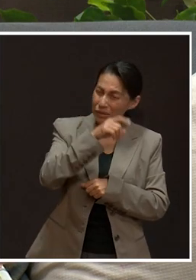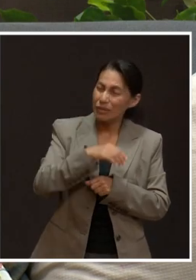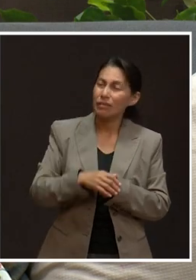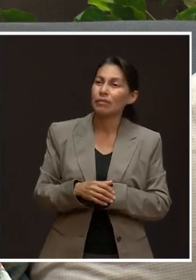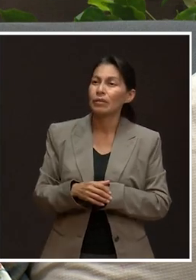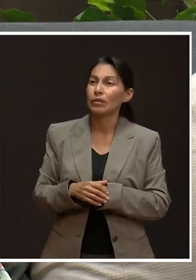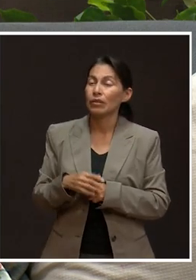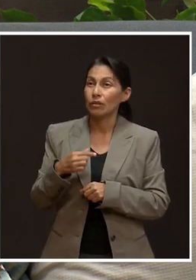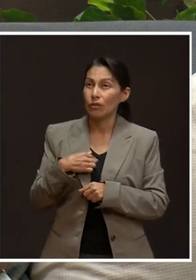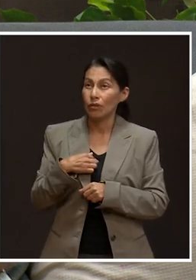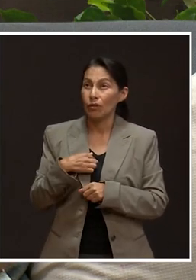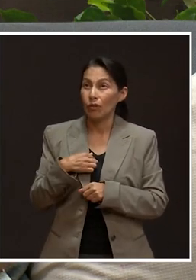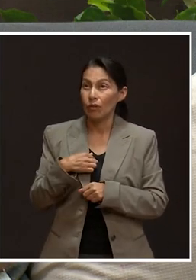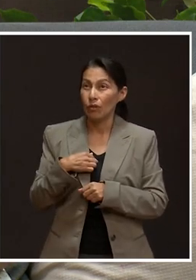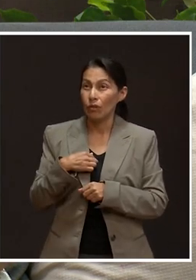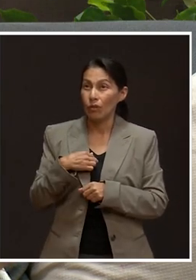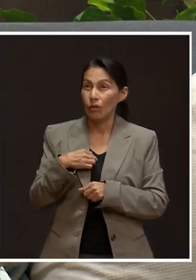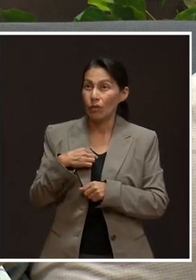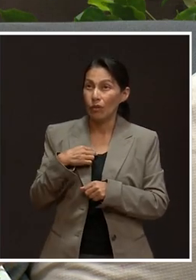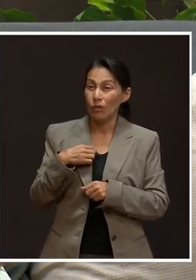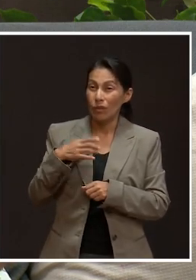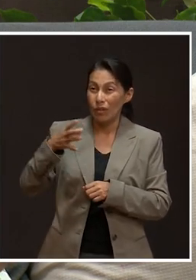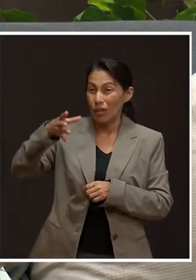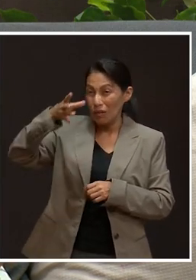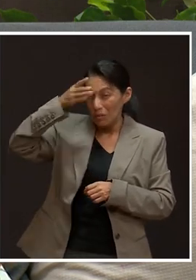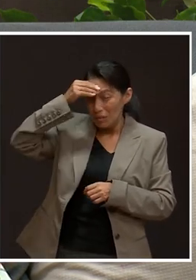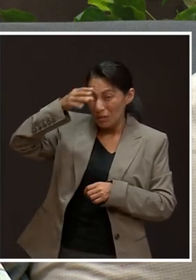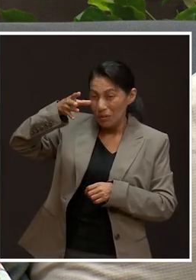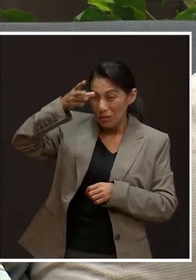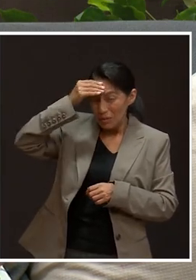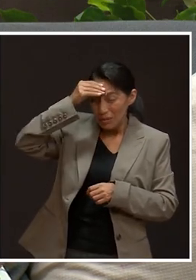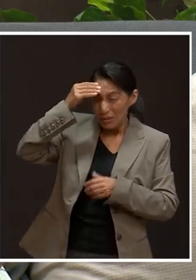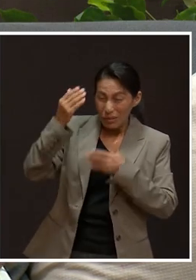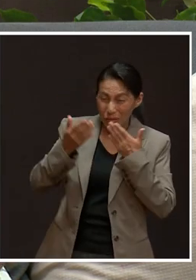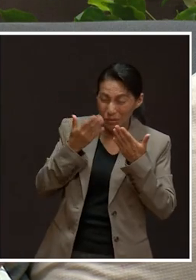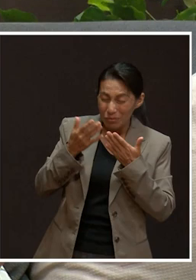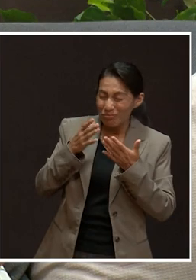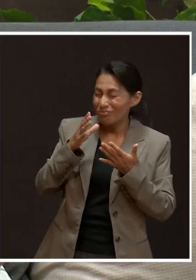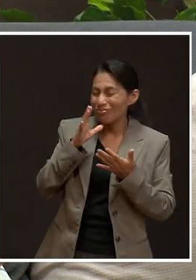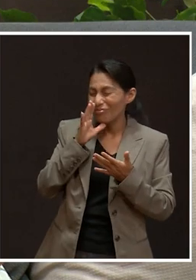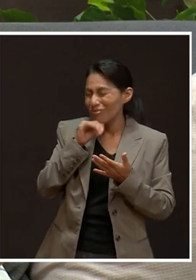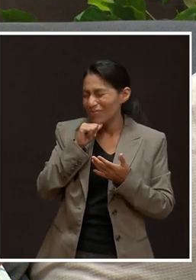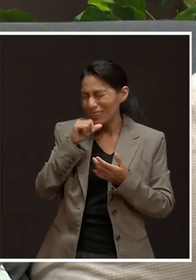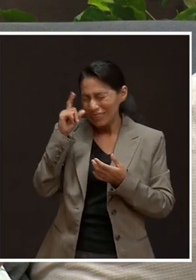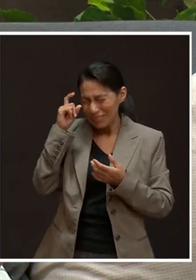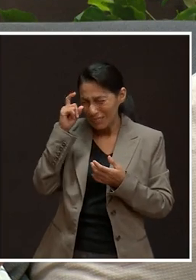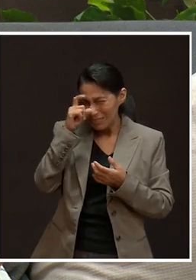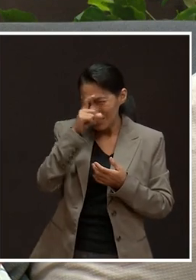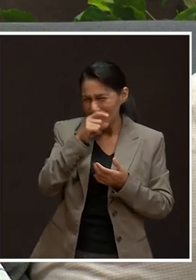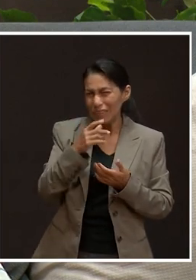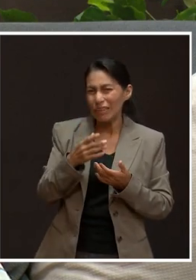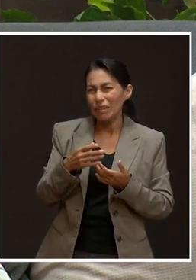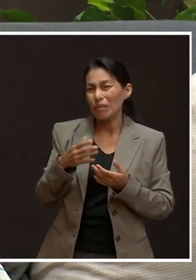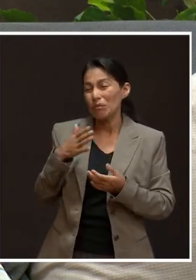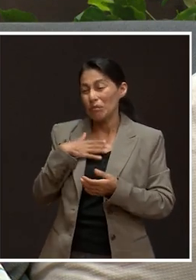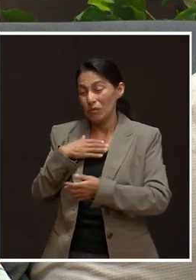Y pues no había tenido pues la oportunidad de retener todo por lo de mi familia, la escuela.